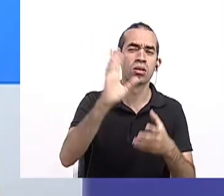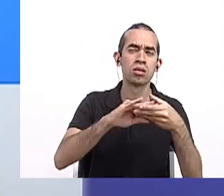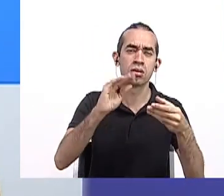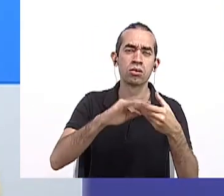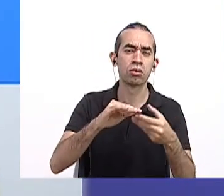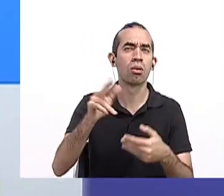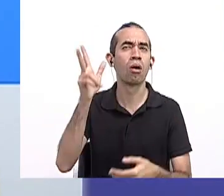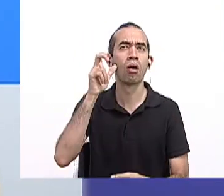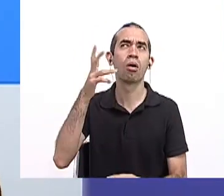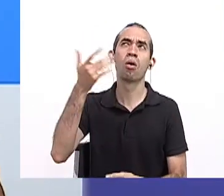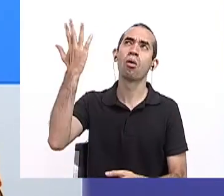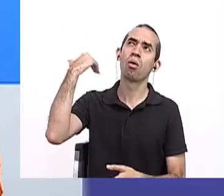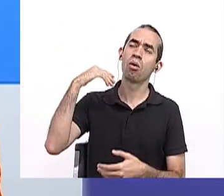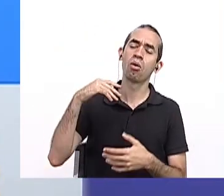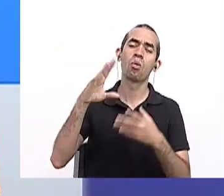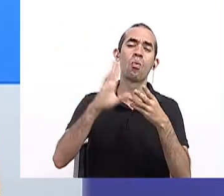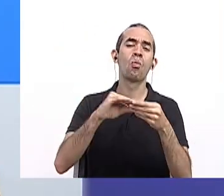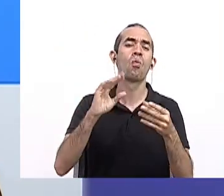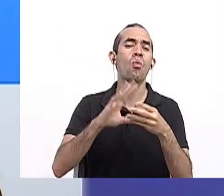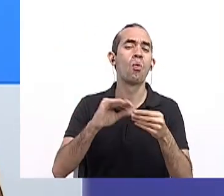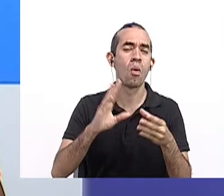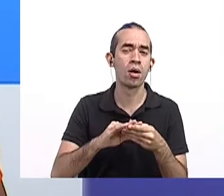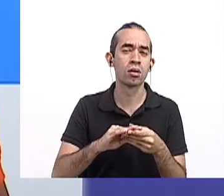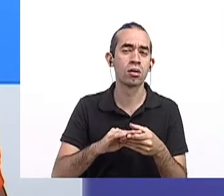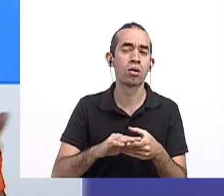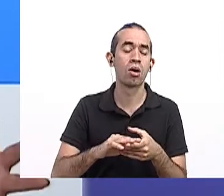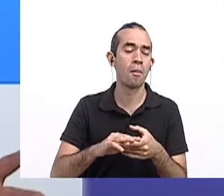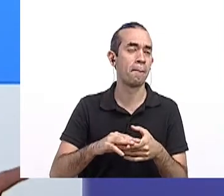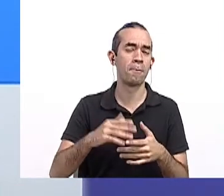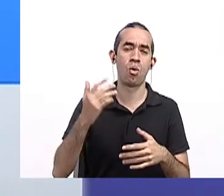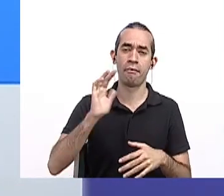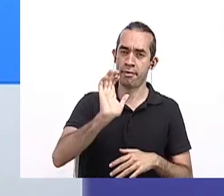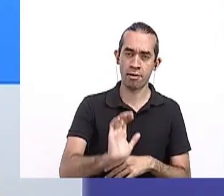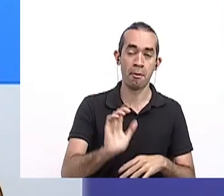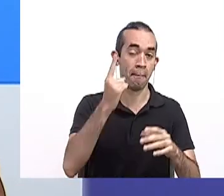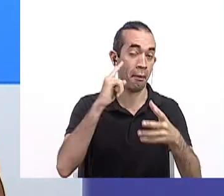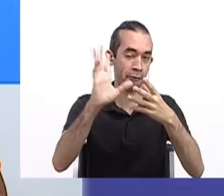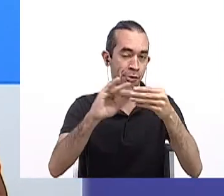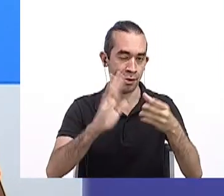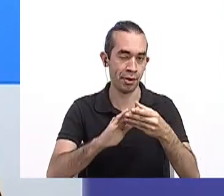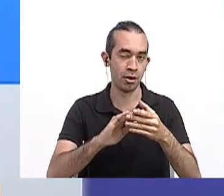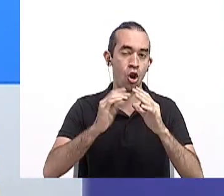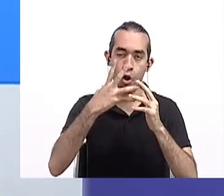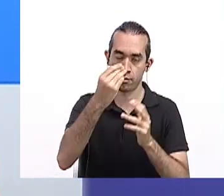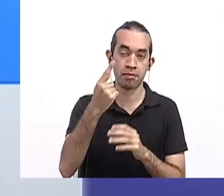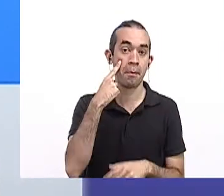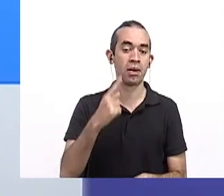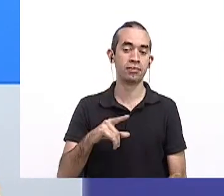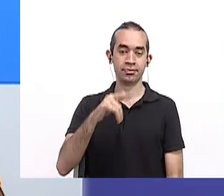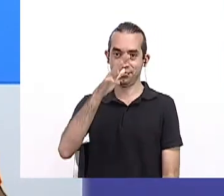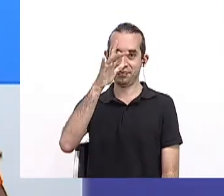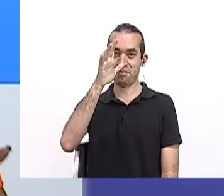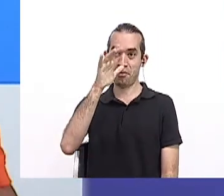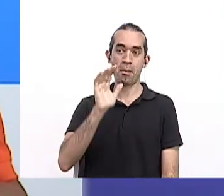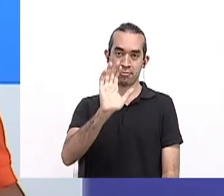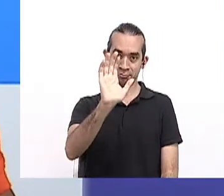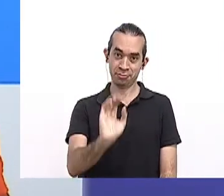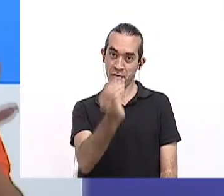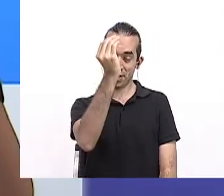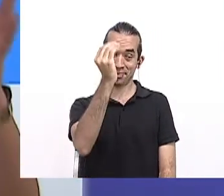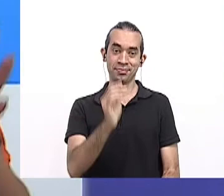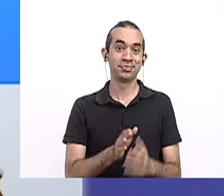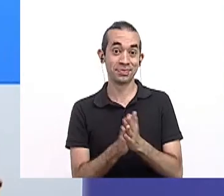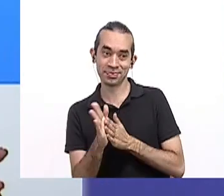posiblemente no se los voy a recordar pedro era un jovencito bromista y él siempre se